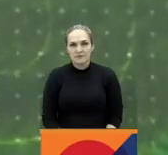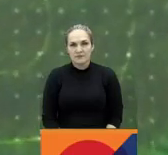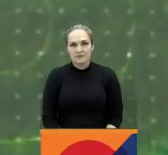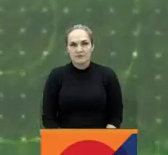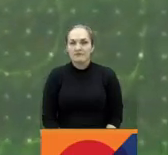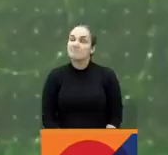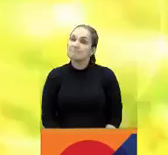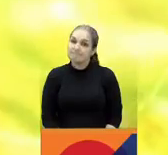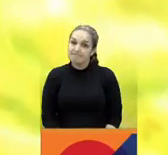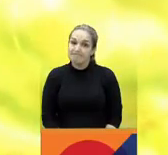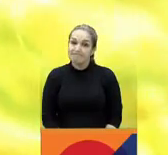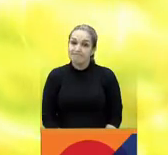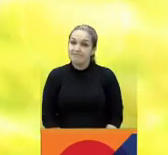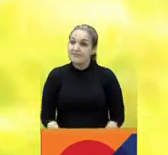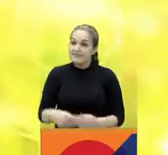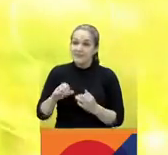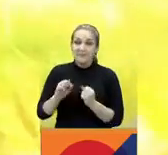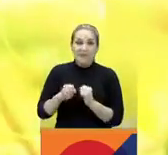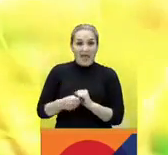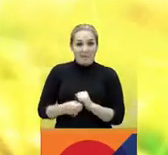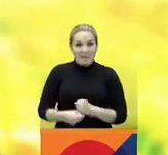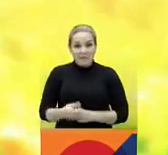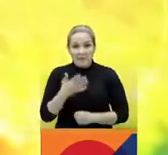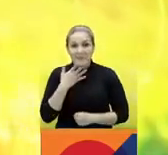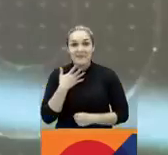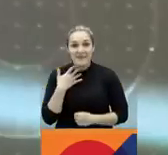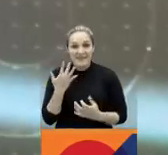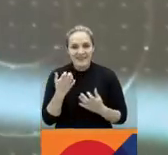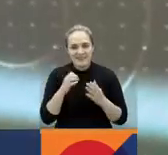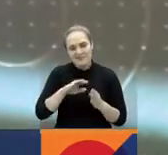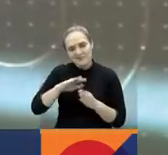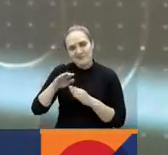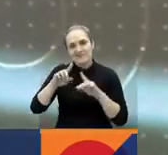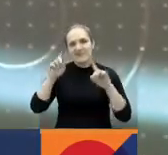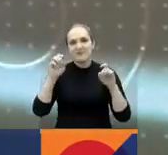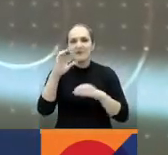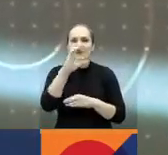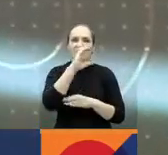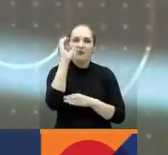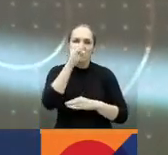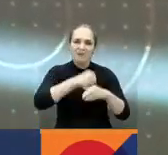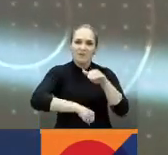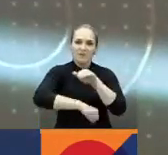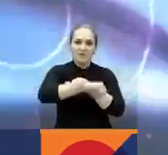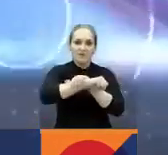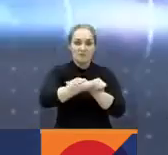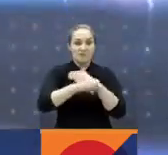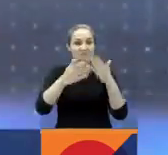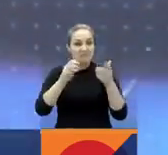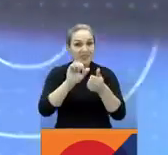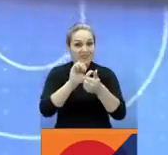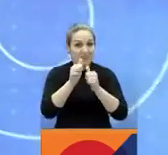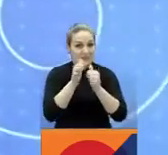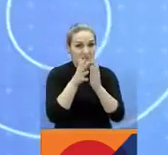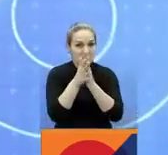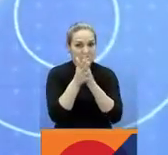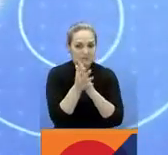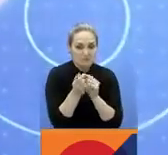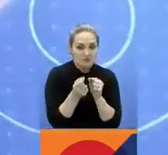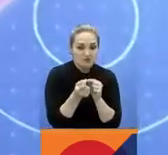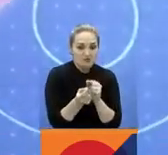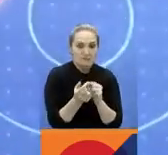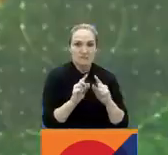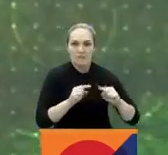Bueno, no viendo todo eso da bastante hambre. Bueno, hablemos de la Selección Colombia. Comenzaron los deportes porque ya estamos en conteo regresivo para